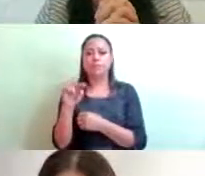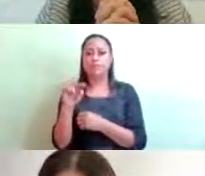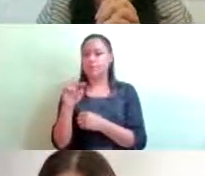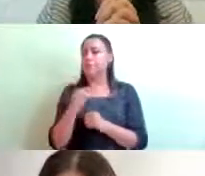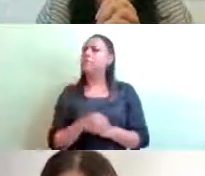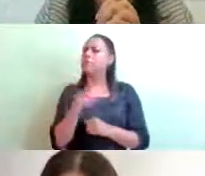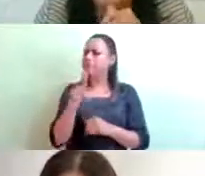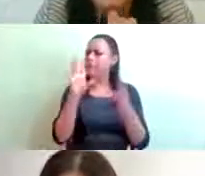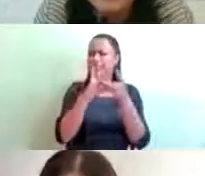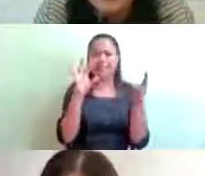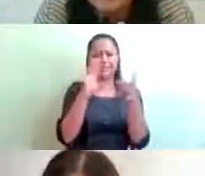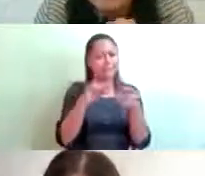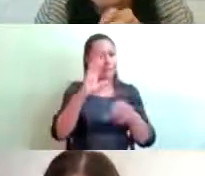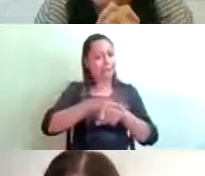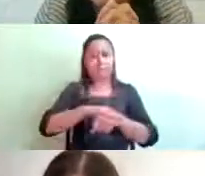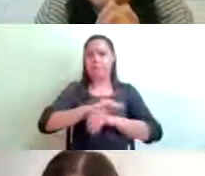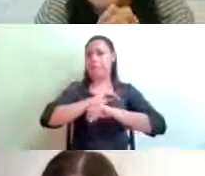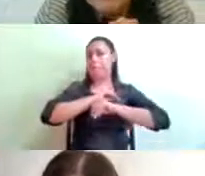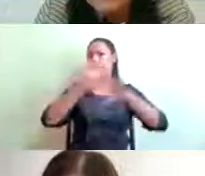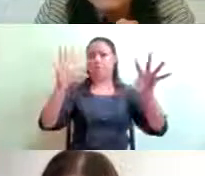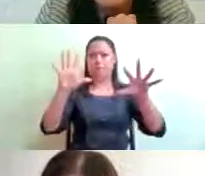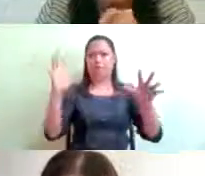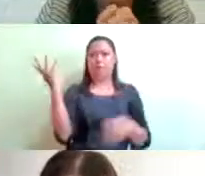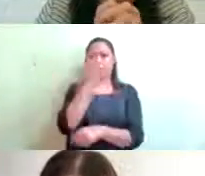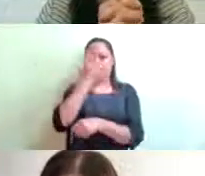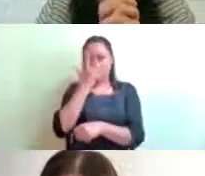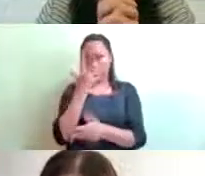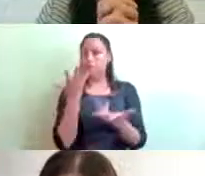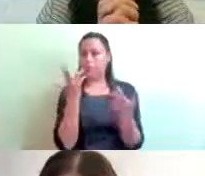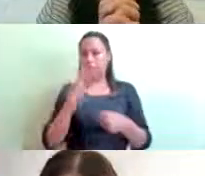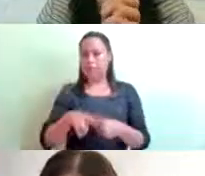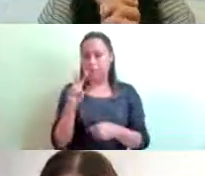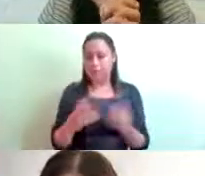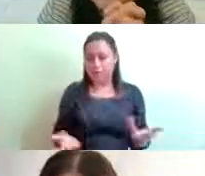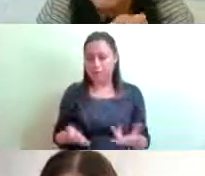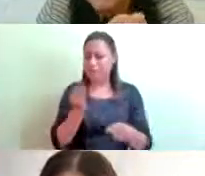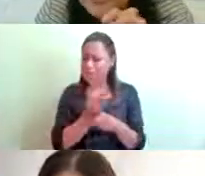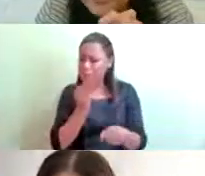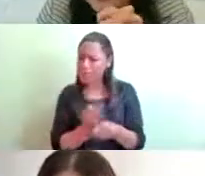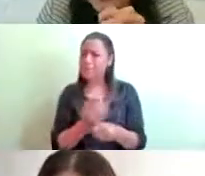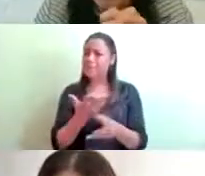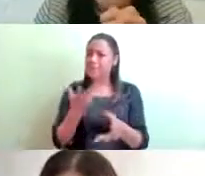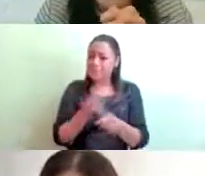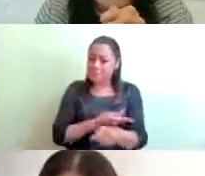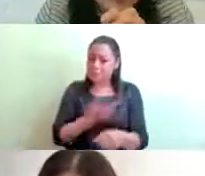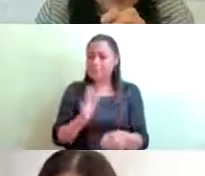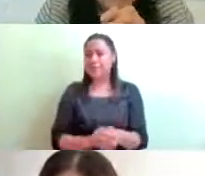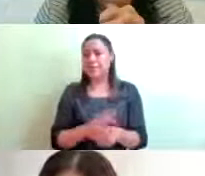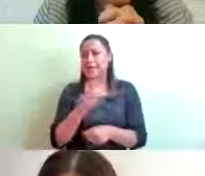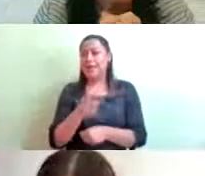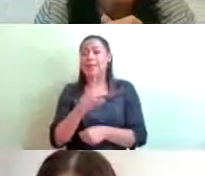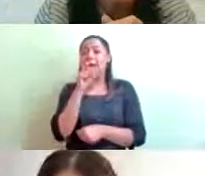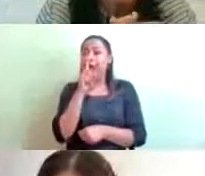todavía mucho más brutal lo que está pasando en cuanto a la escasez física y económica del